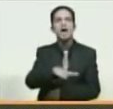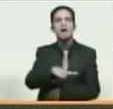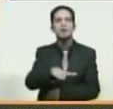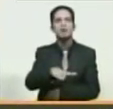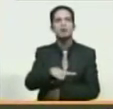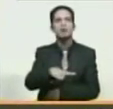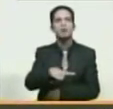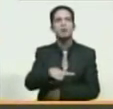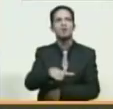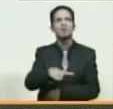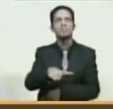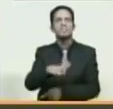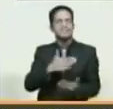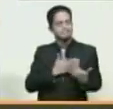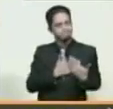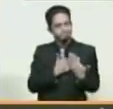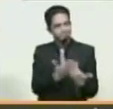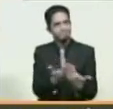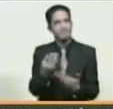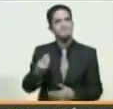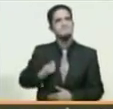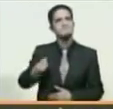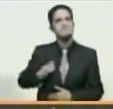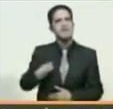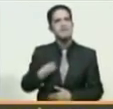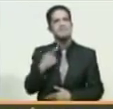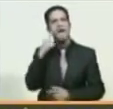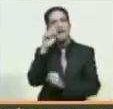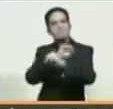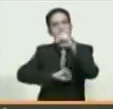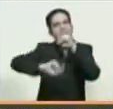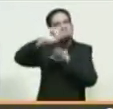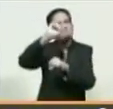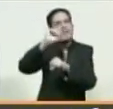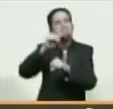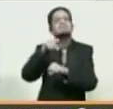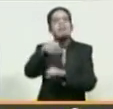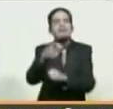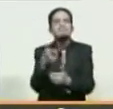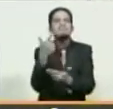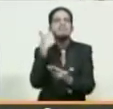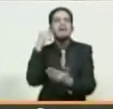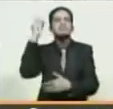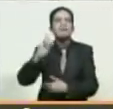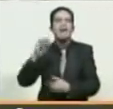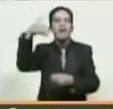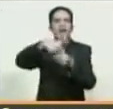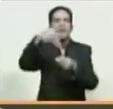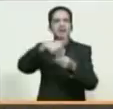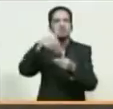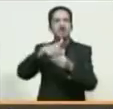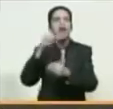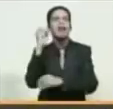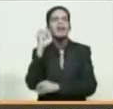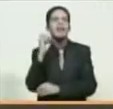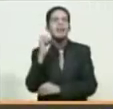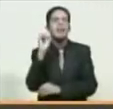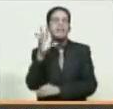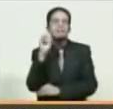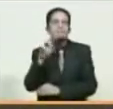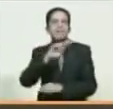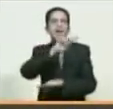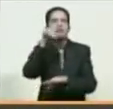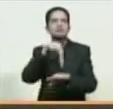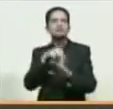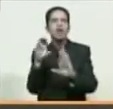electoral que ofrendaron su vida en la defensa del sagrado derecho a la elección a la Asamblea Nacional